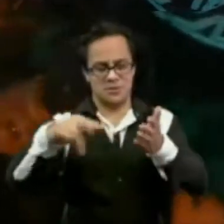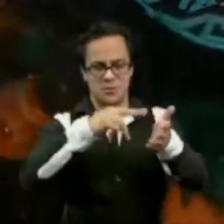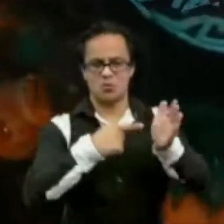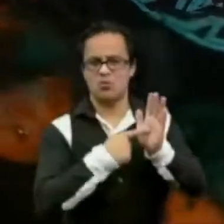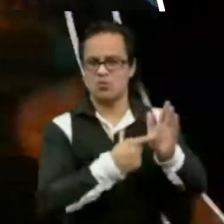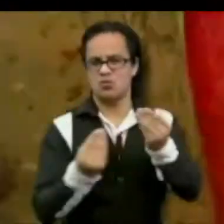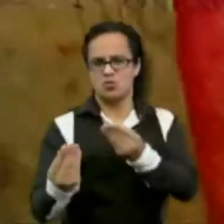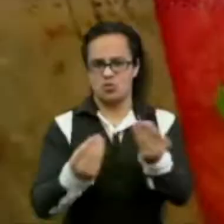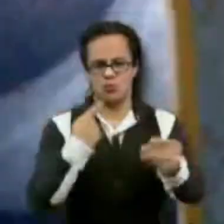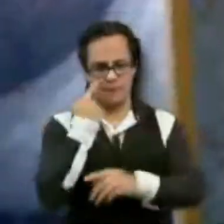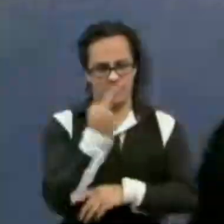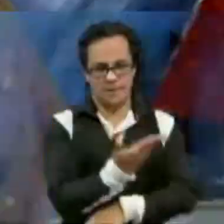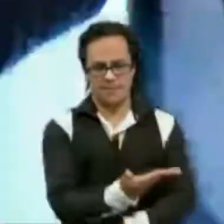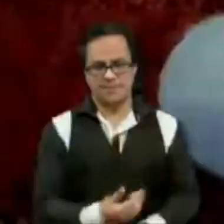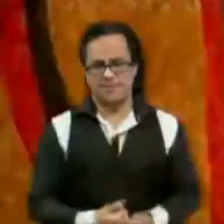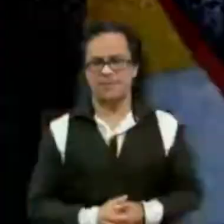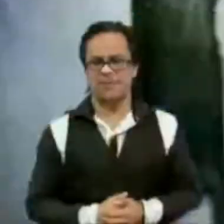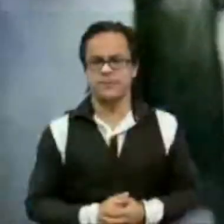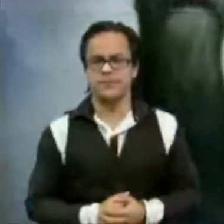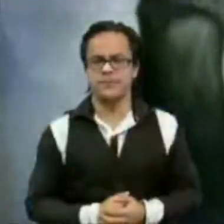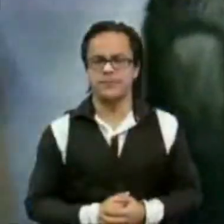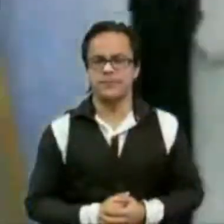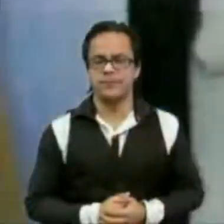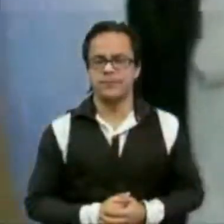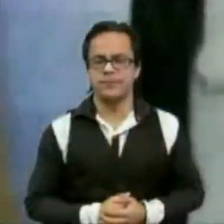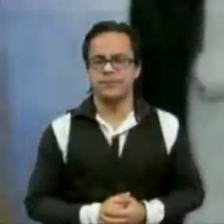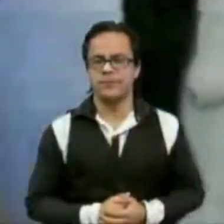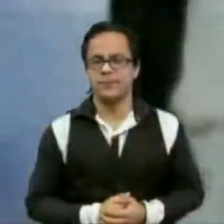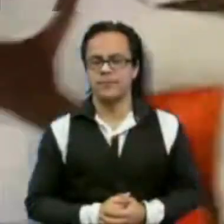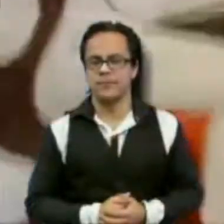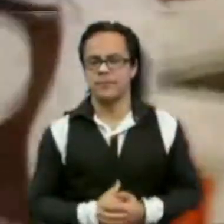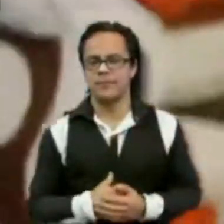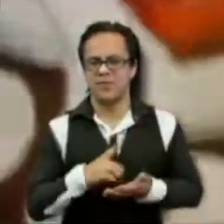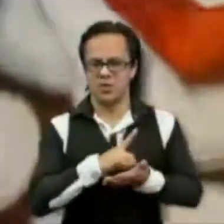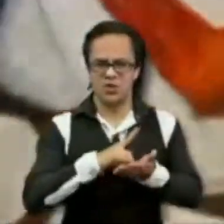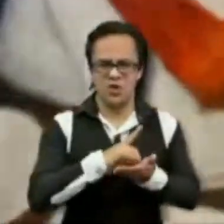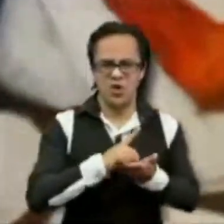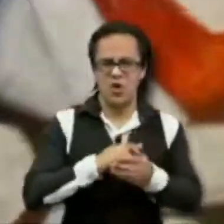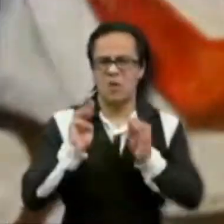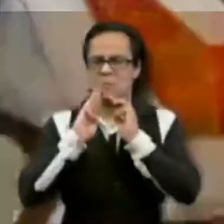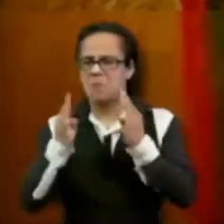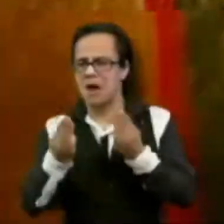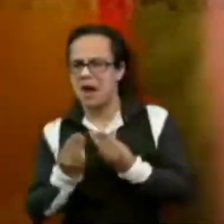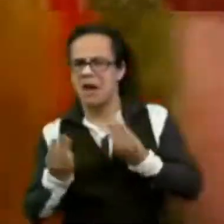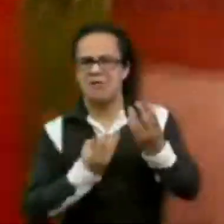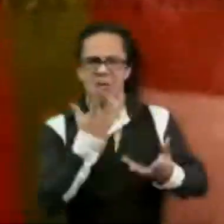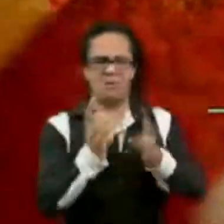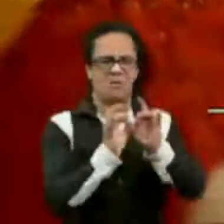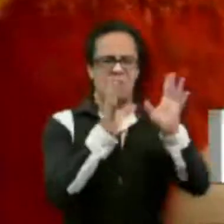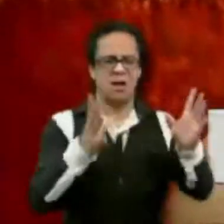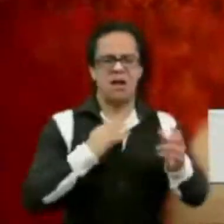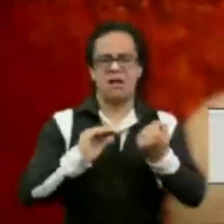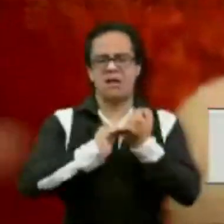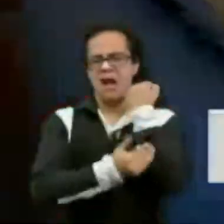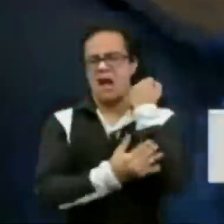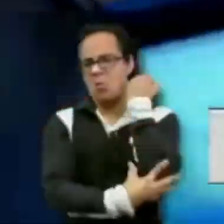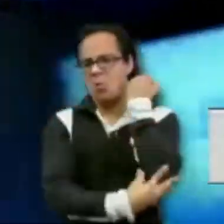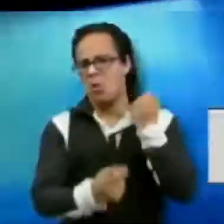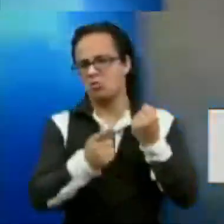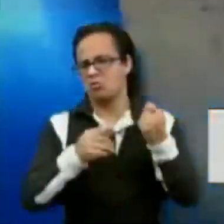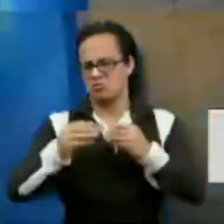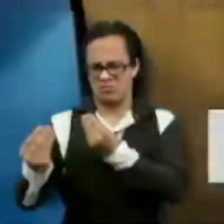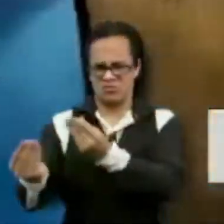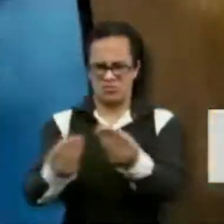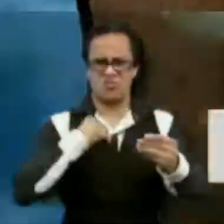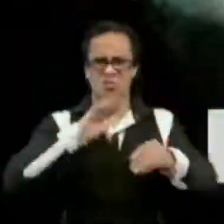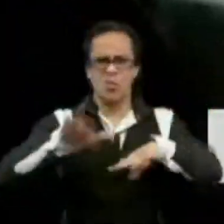con ellos! Muertos por las drogas, el narcotráfico, los desastres naturales o por abortos y más muertos se encuentran